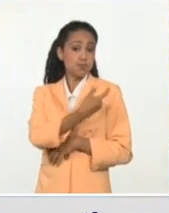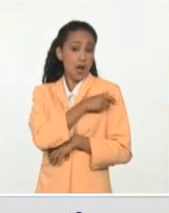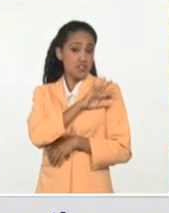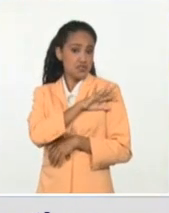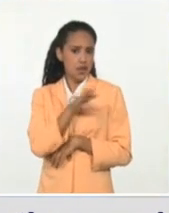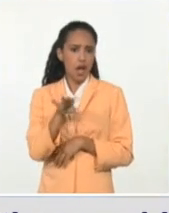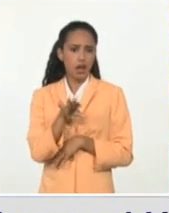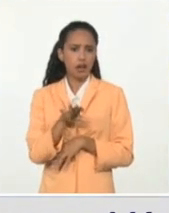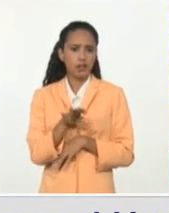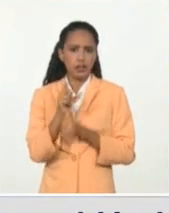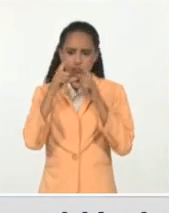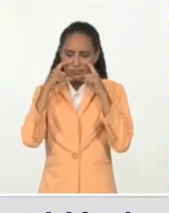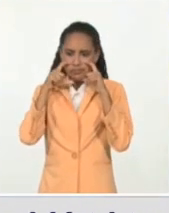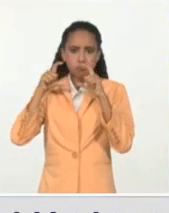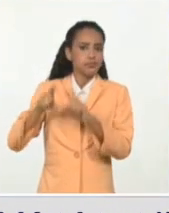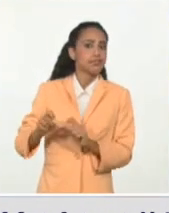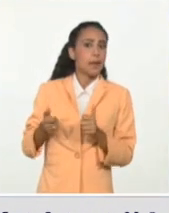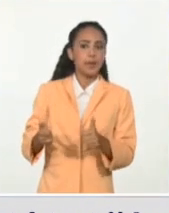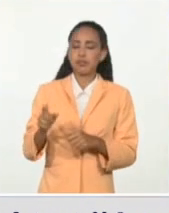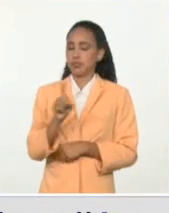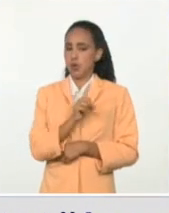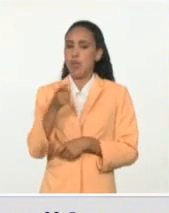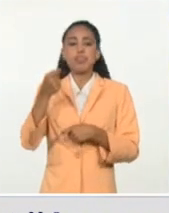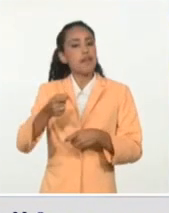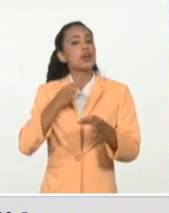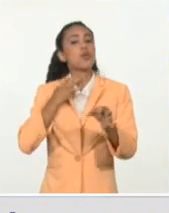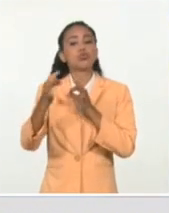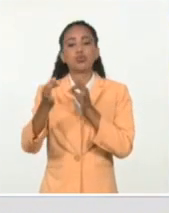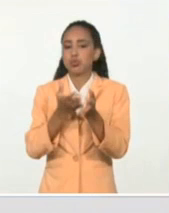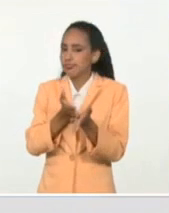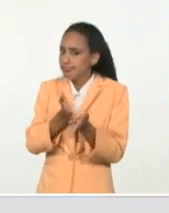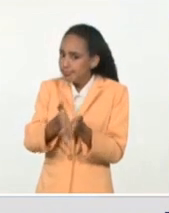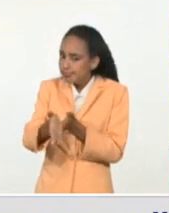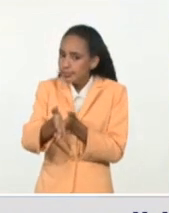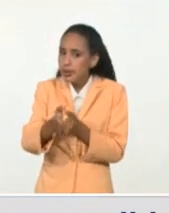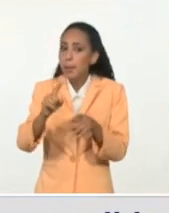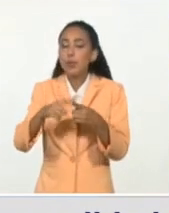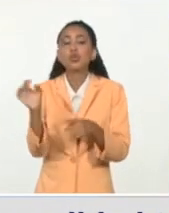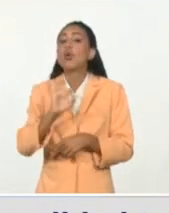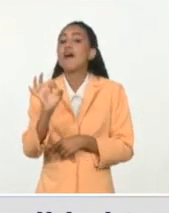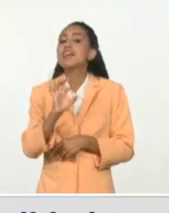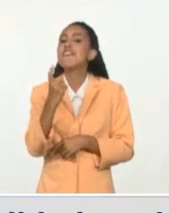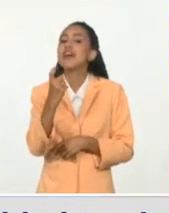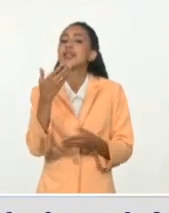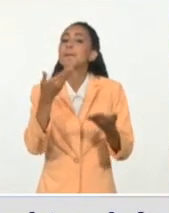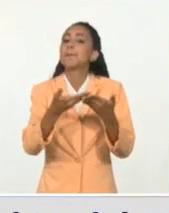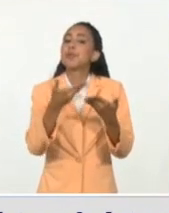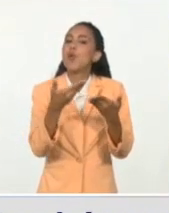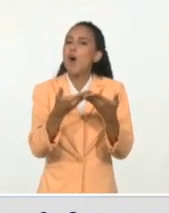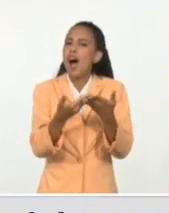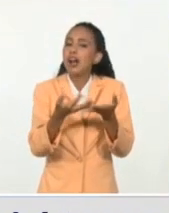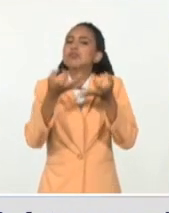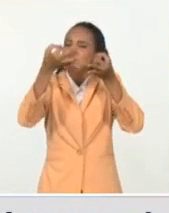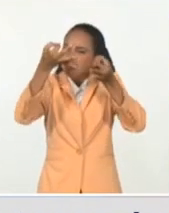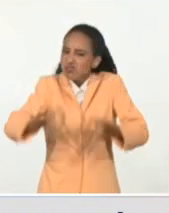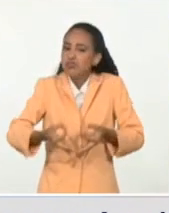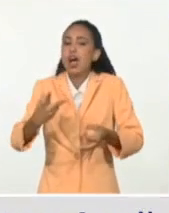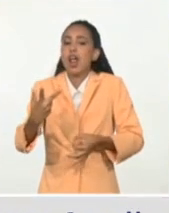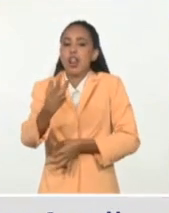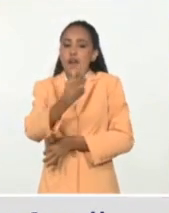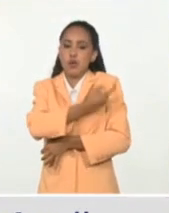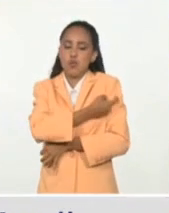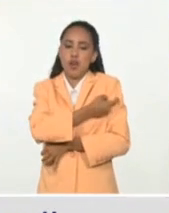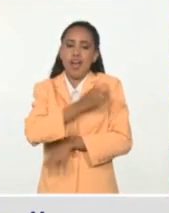por demostrar la eficacia, si la vacuna es capaz de cortar la transmisión de la enfermedad o solamente va a prevenir formas graves